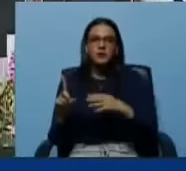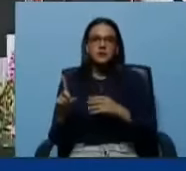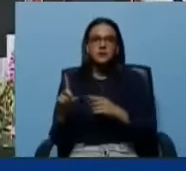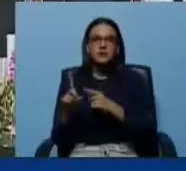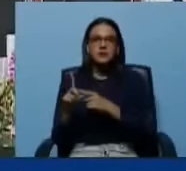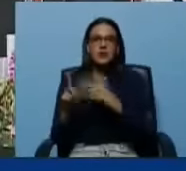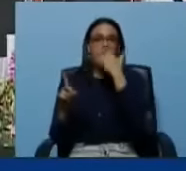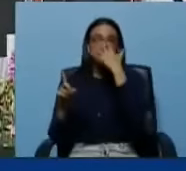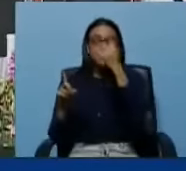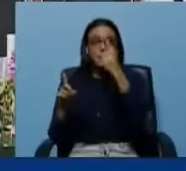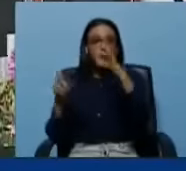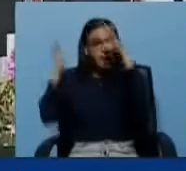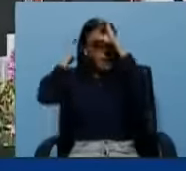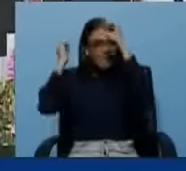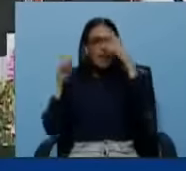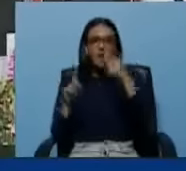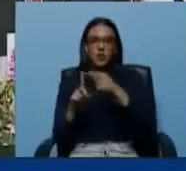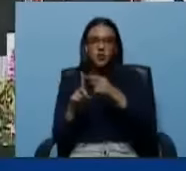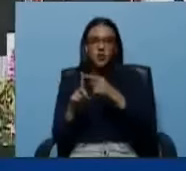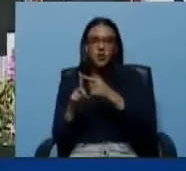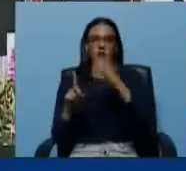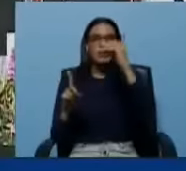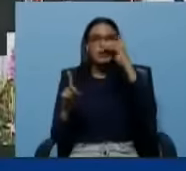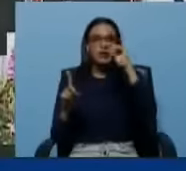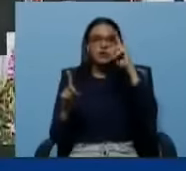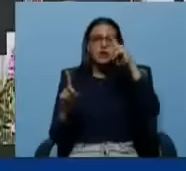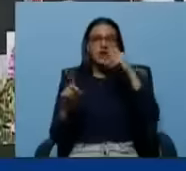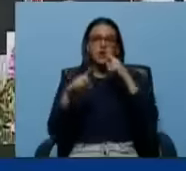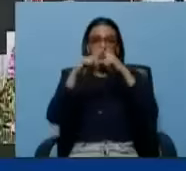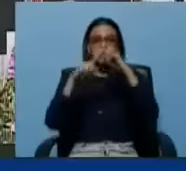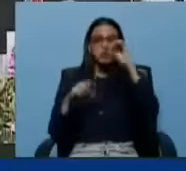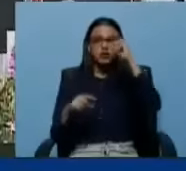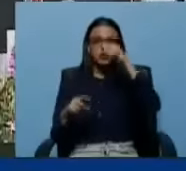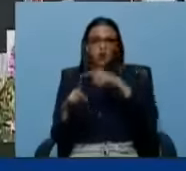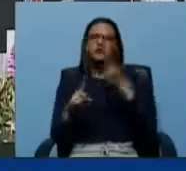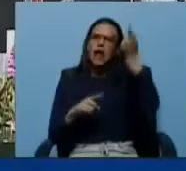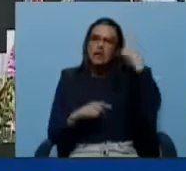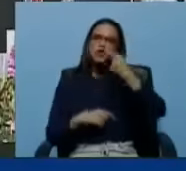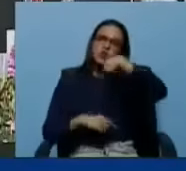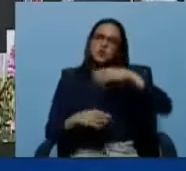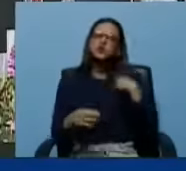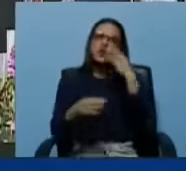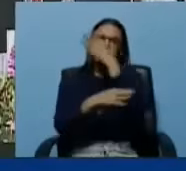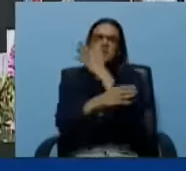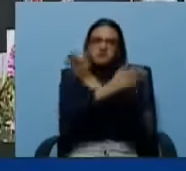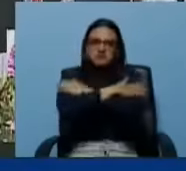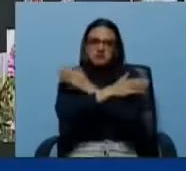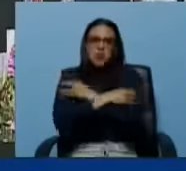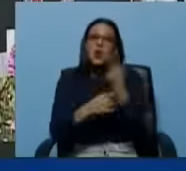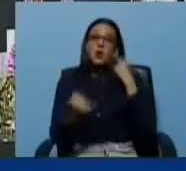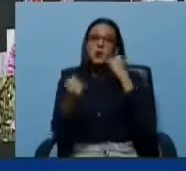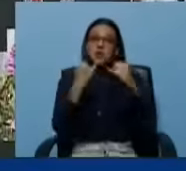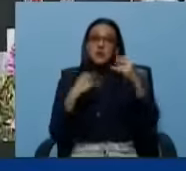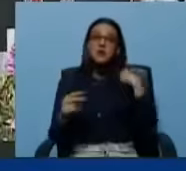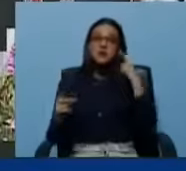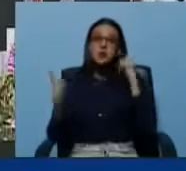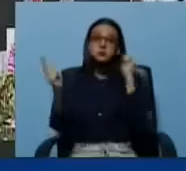primer ministro Dixon Mitchell, que nos dimos un abrazo allá en San Vicente la última vez que nos vimos,